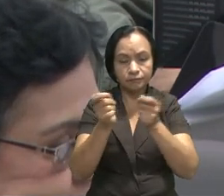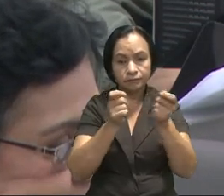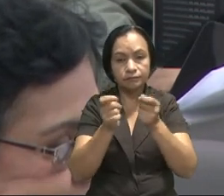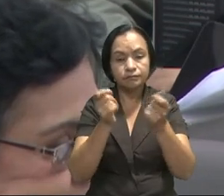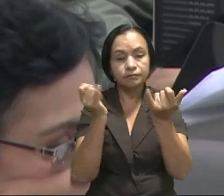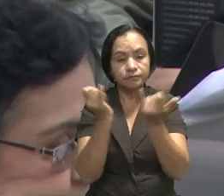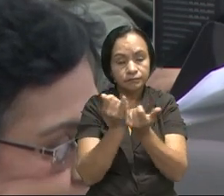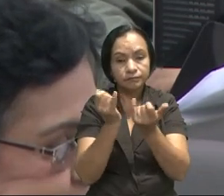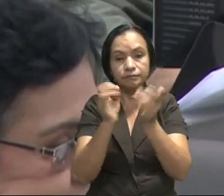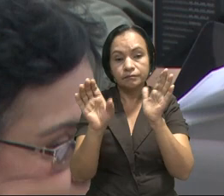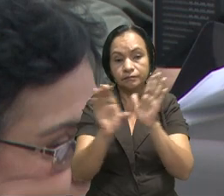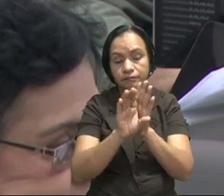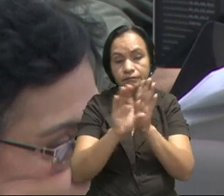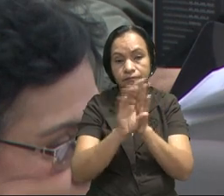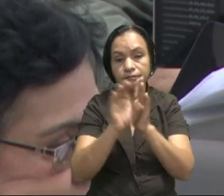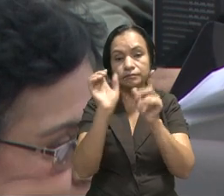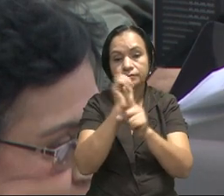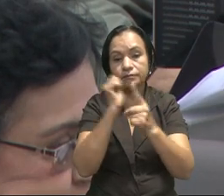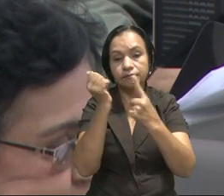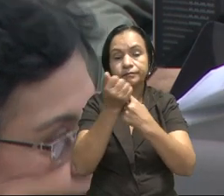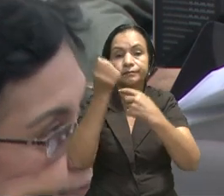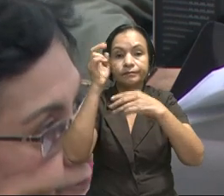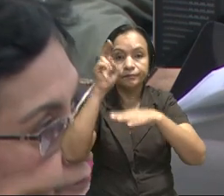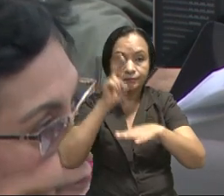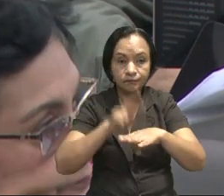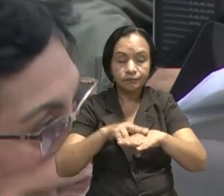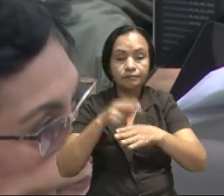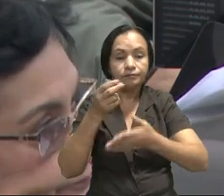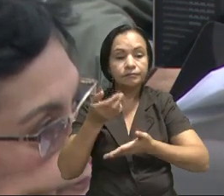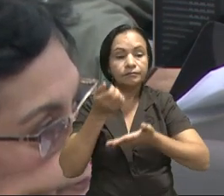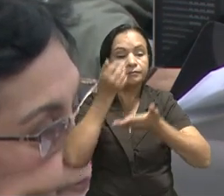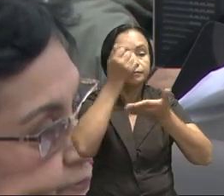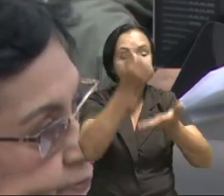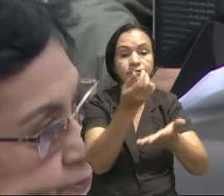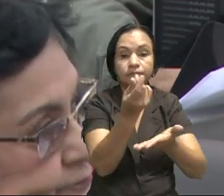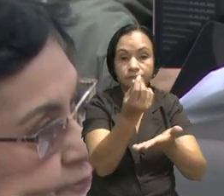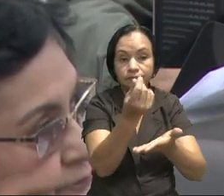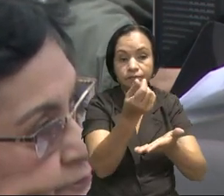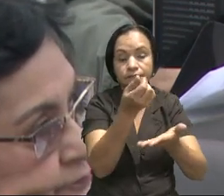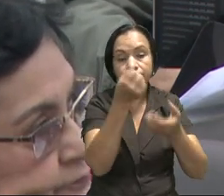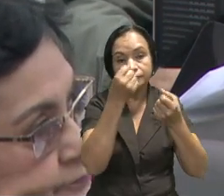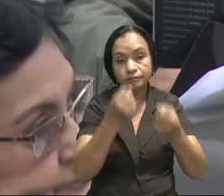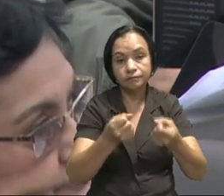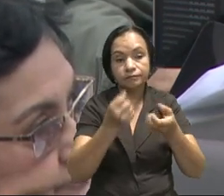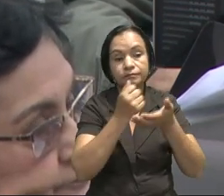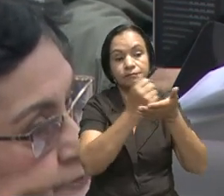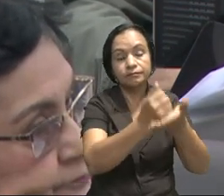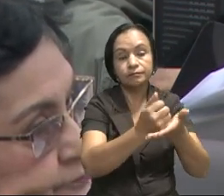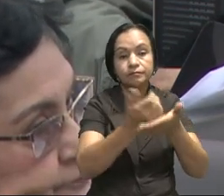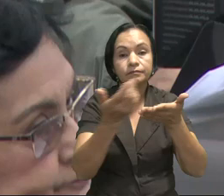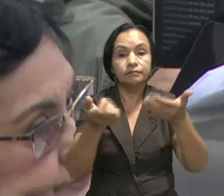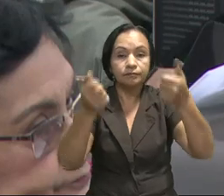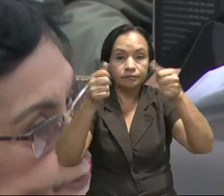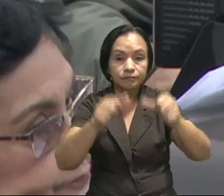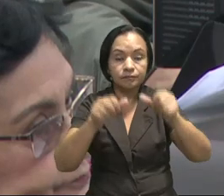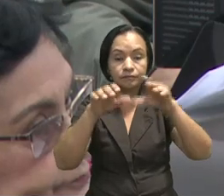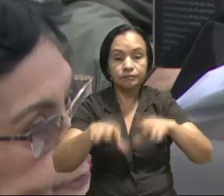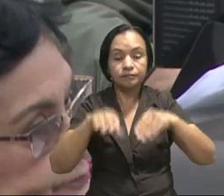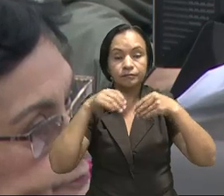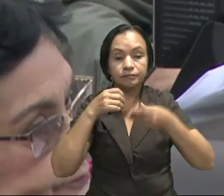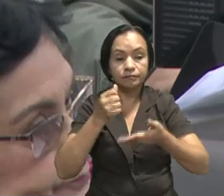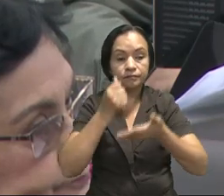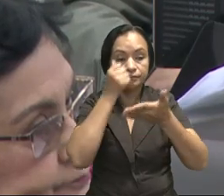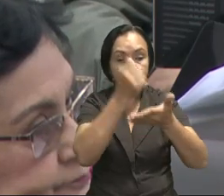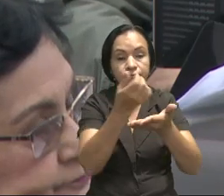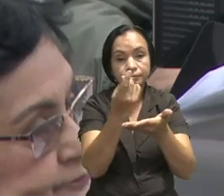Facultad Constitucional de la Asamblea Nacional para el otorgamiento de pensiones de gracia. Con la aprobación de pensiones de gracia